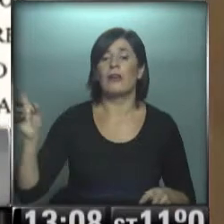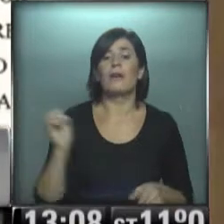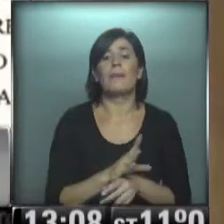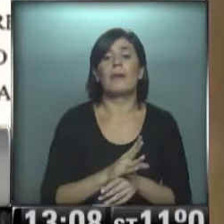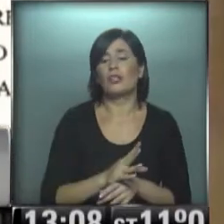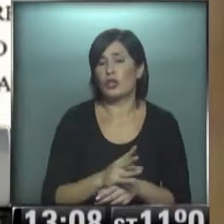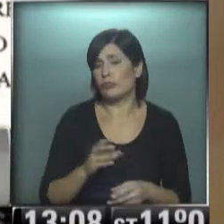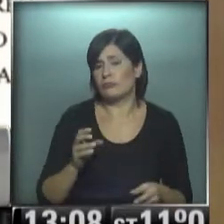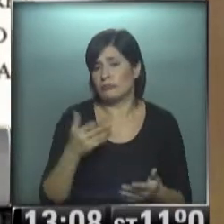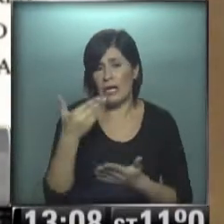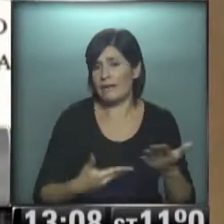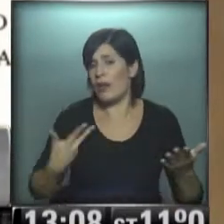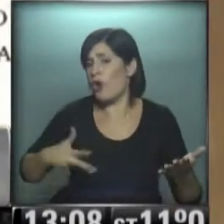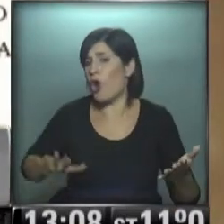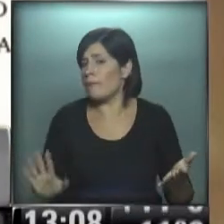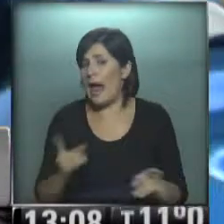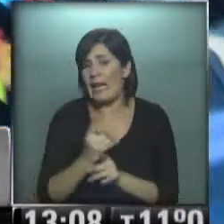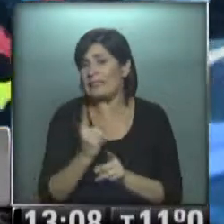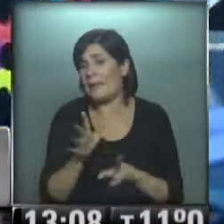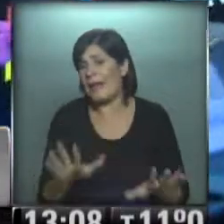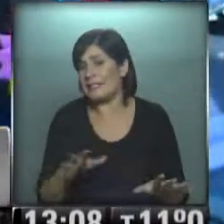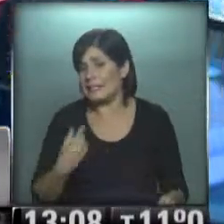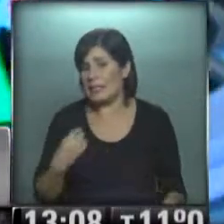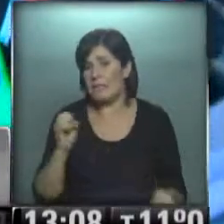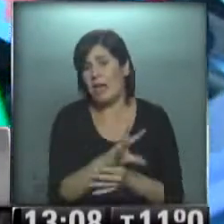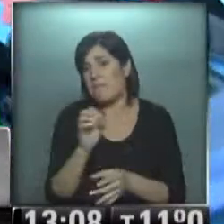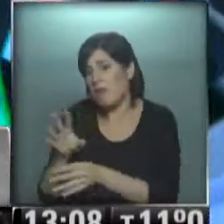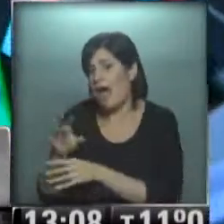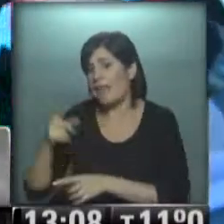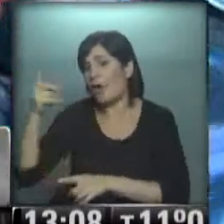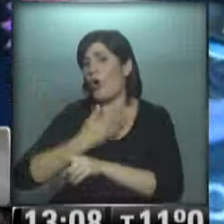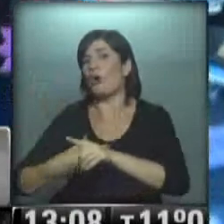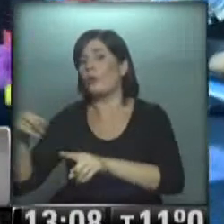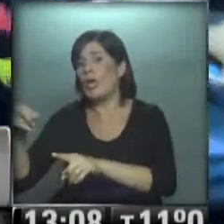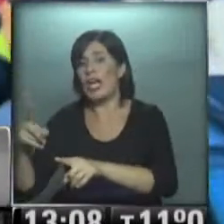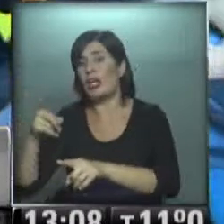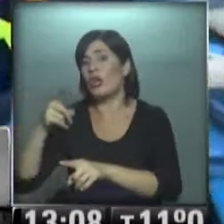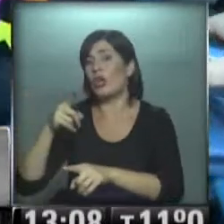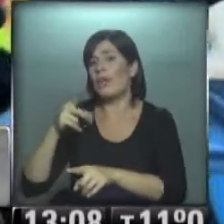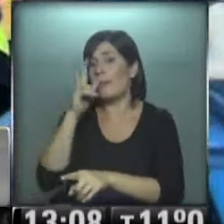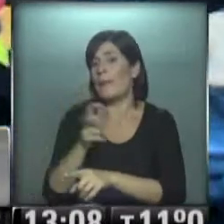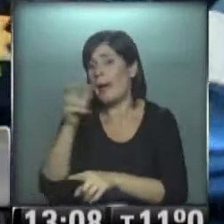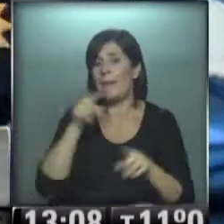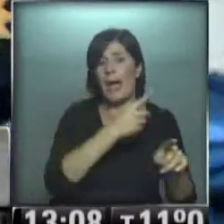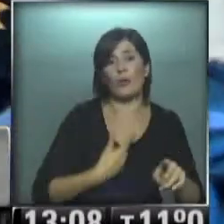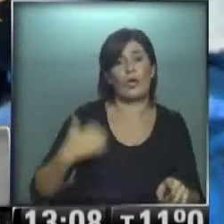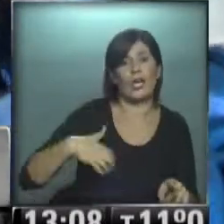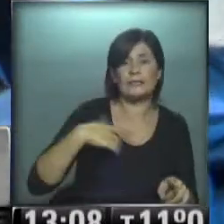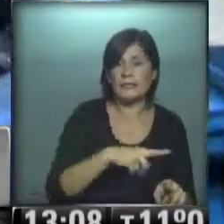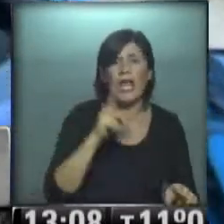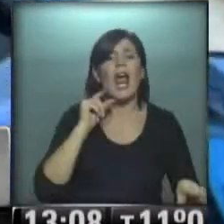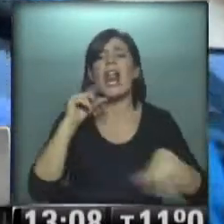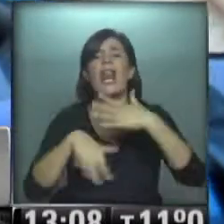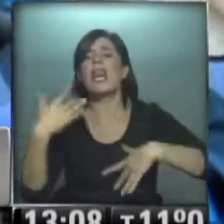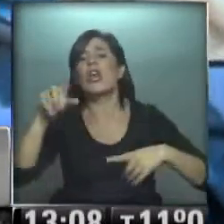carta normal, que un mensaje normal que se envía de un gobierno a otro gobierno. Monseñor, perdóneme. Yo